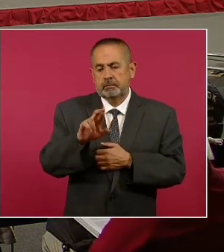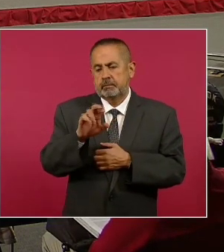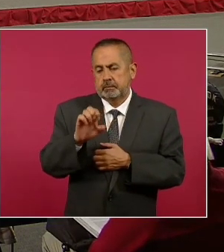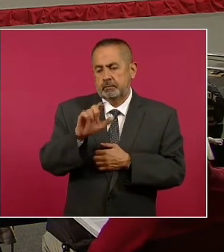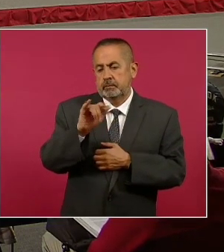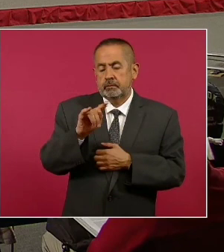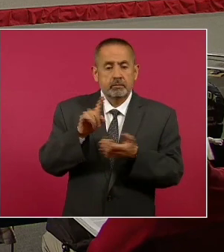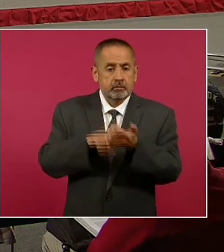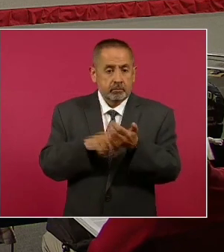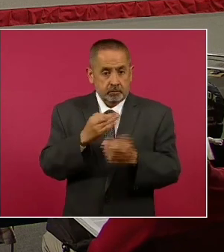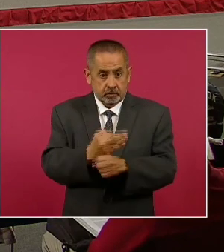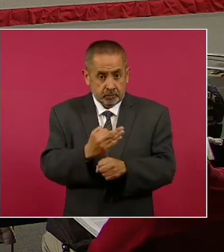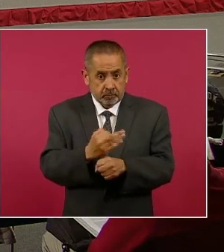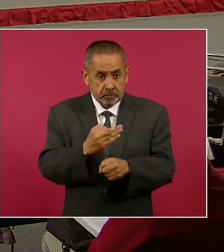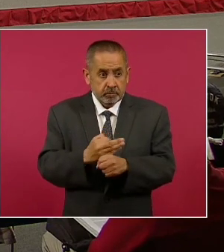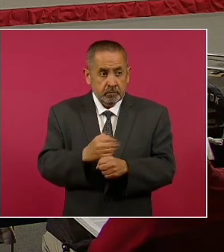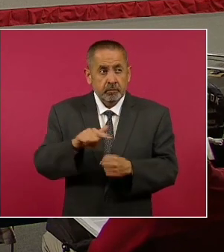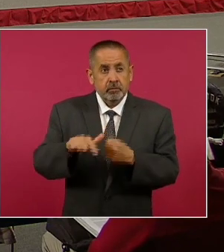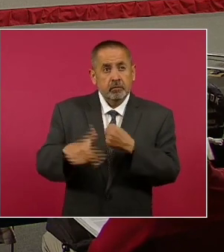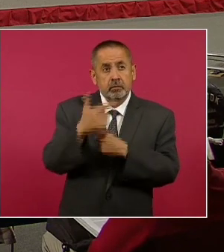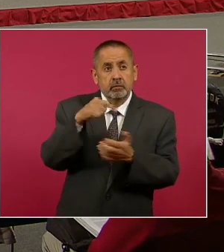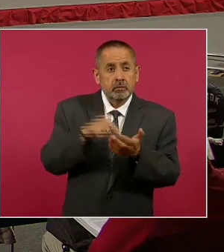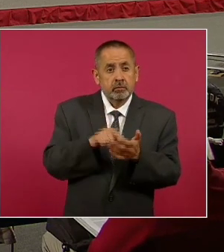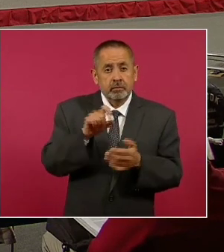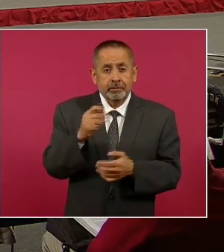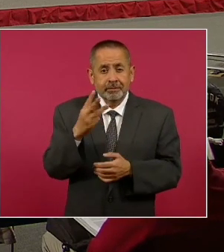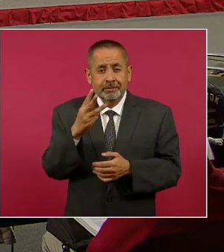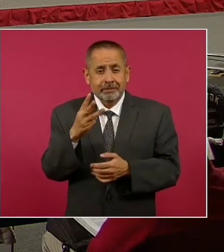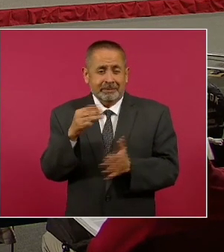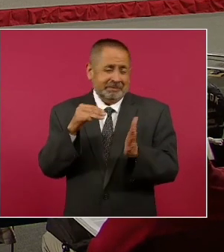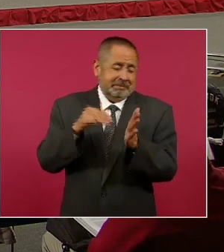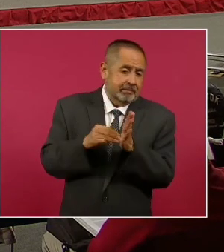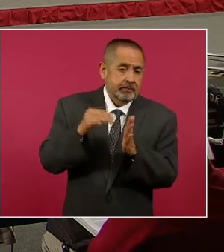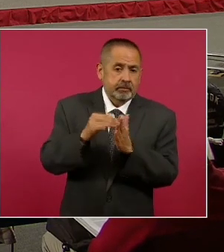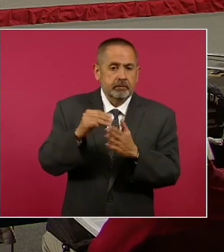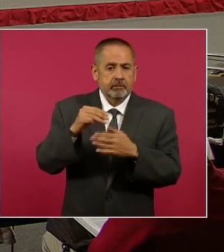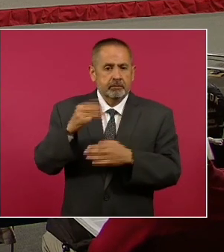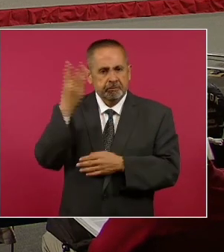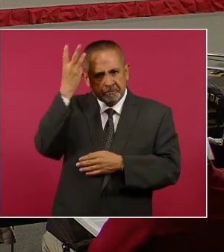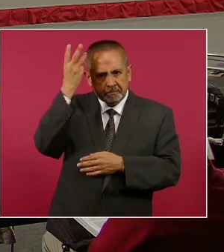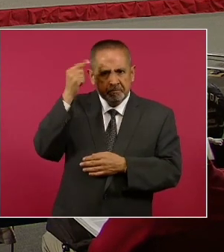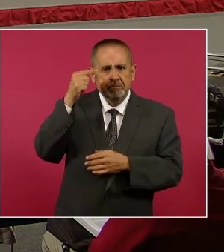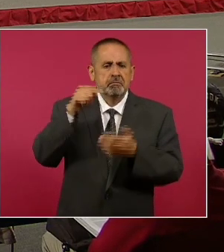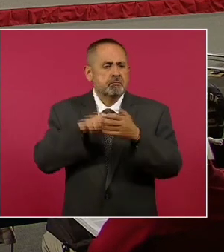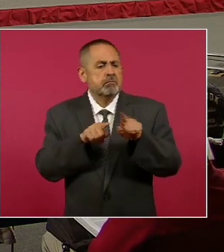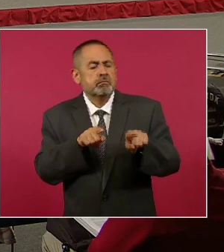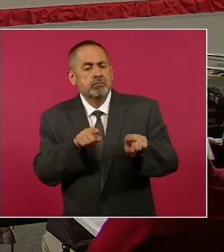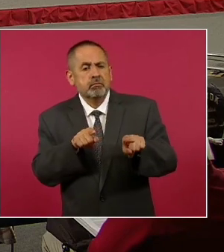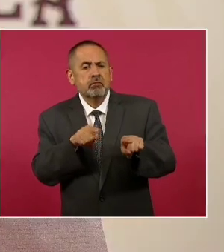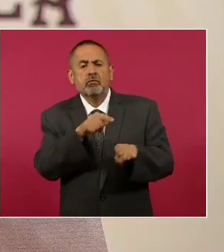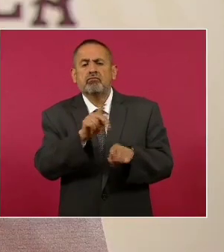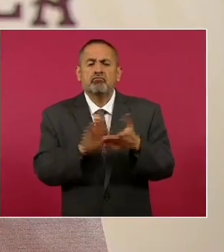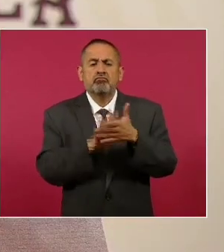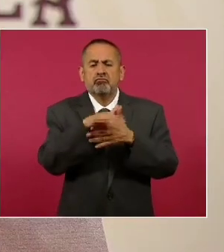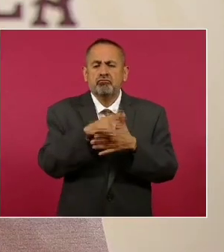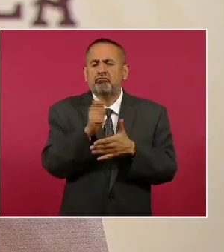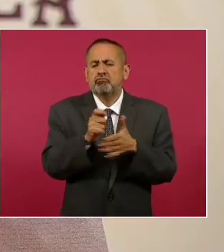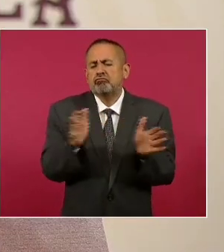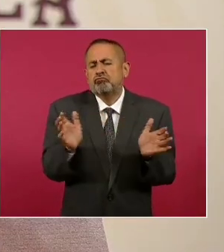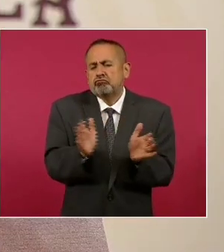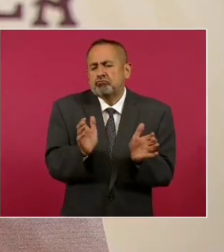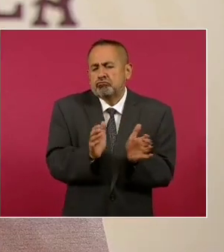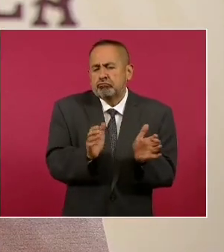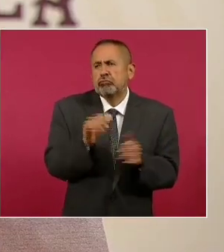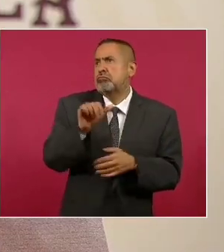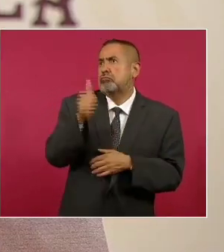de 12.23 millones de metros cúbicos. Es una presa pequeña comparada con una gran cantidad de